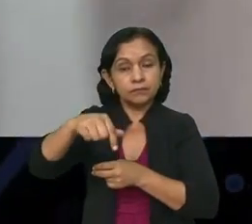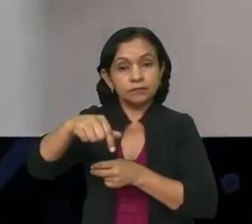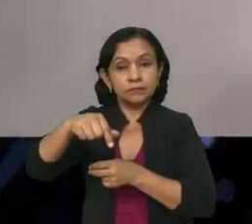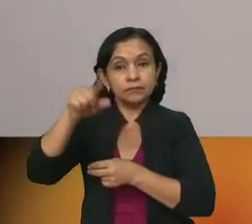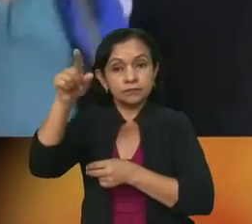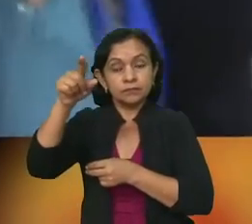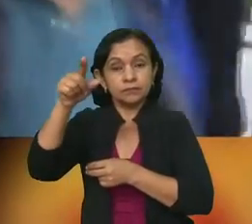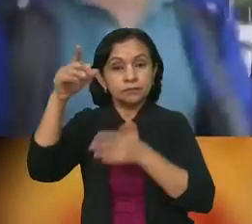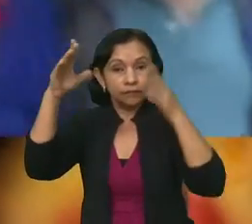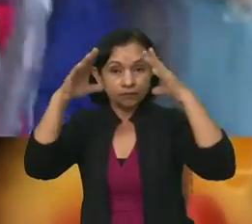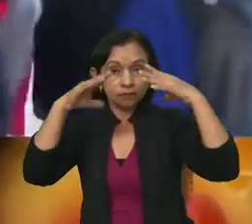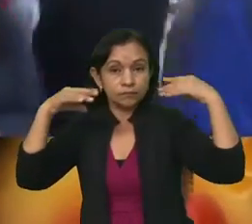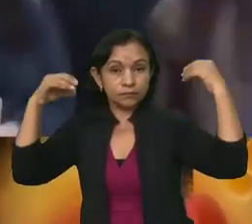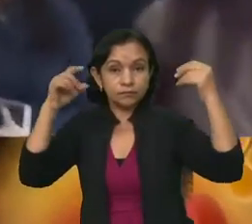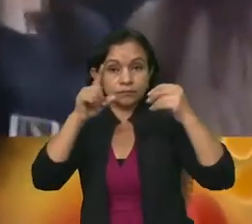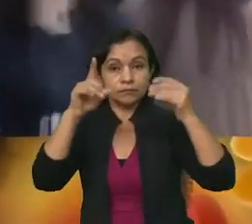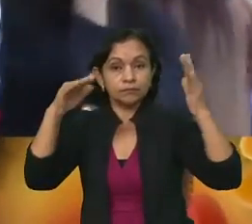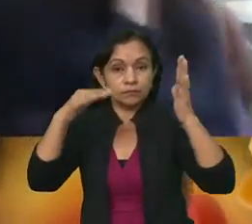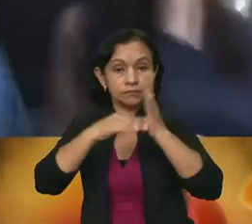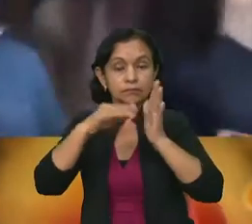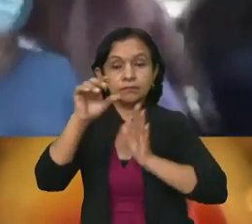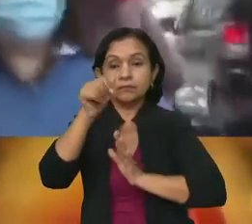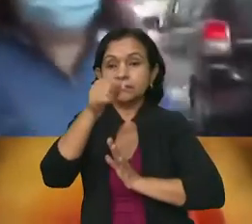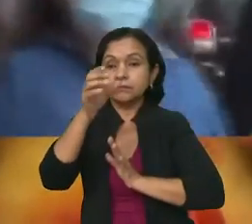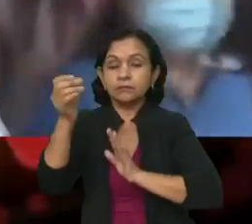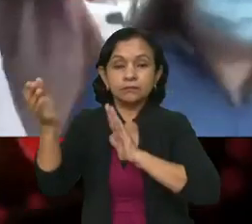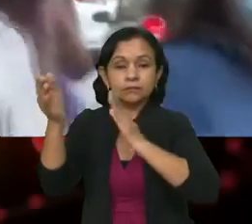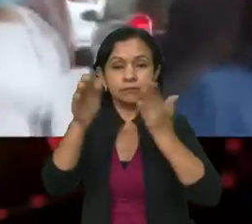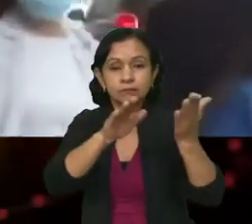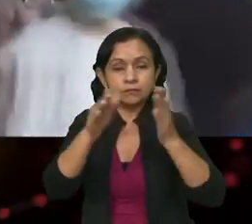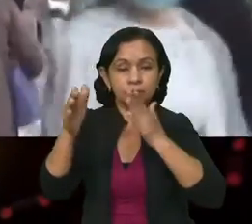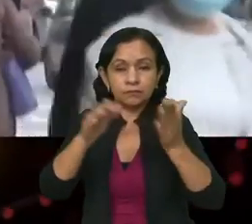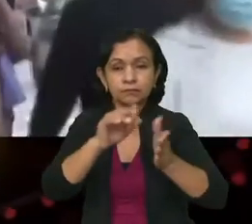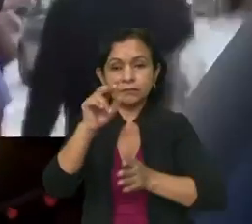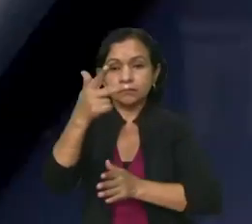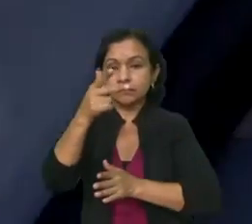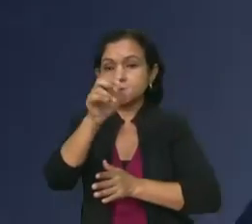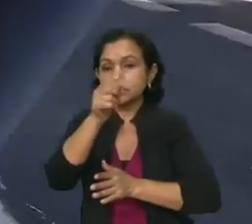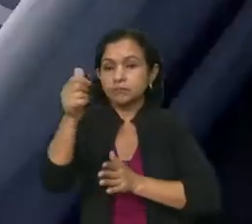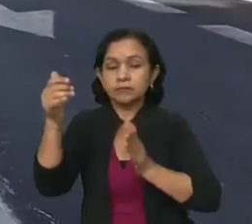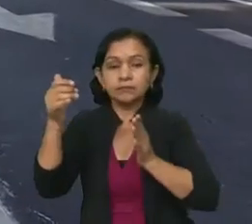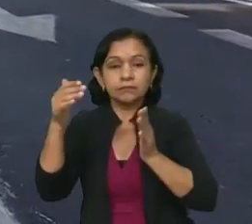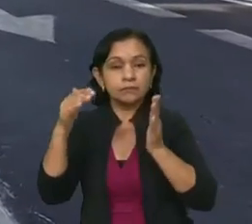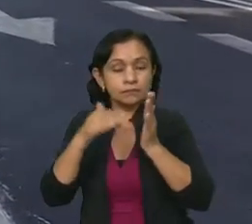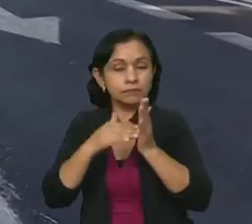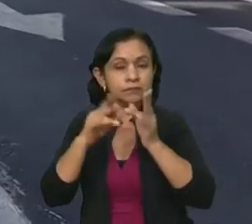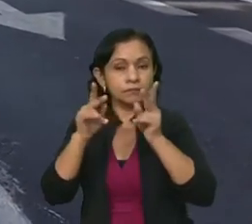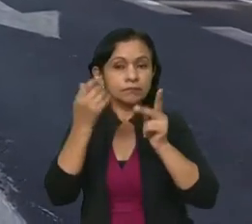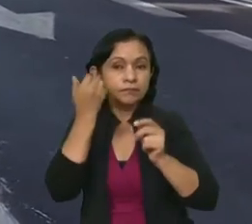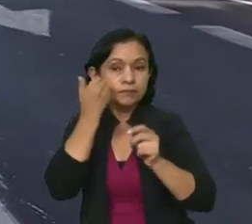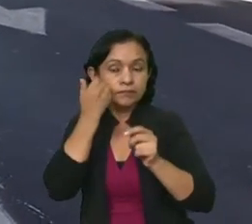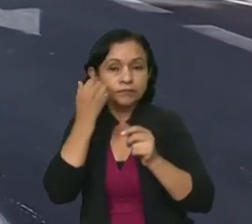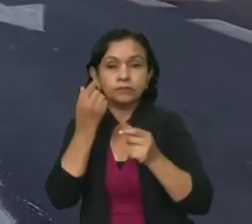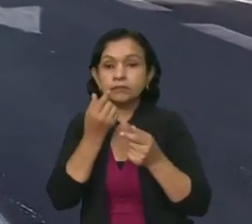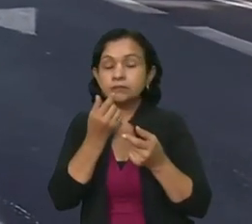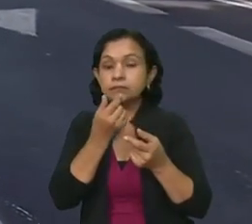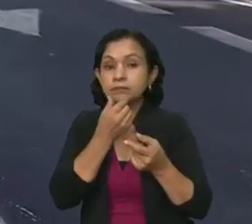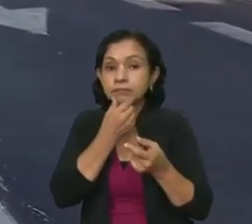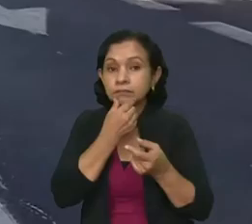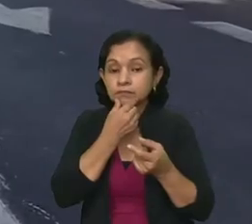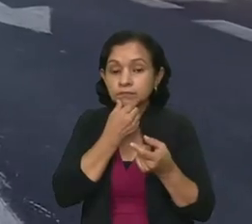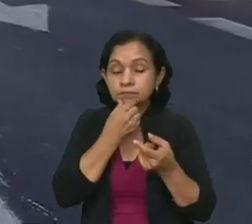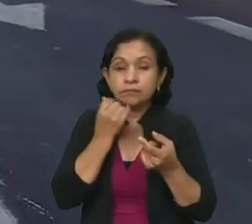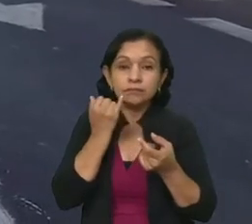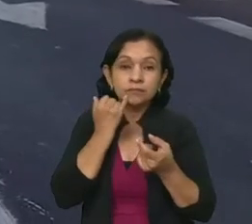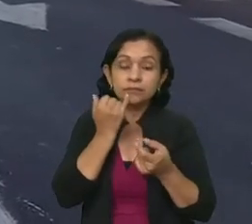asiática registra unas 1.600 muertes y poco más de 86.000 casos. En Israel, donde se implementó